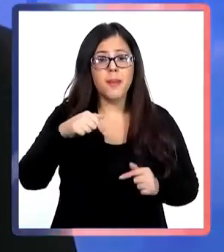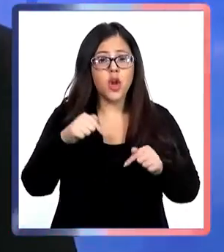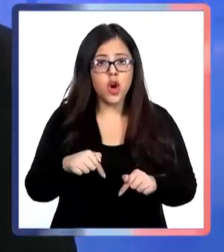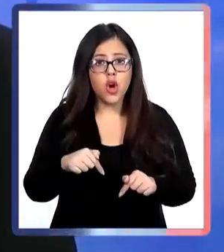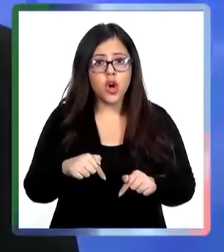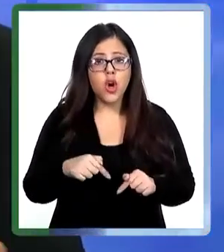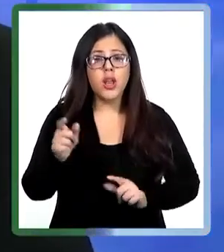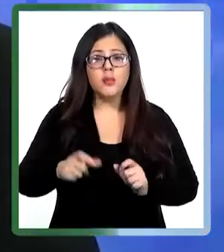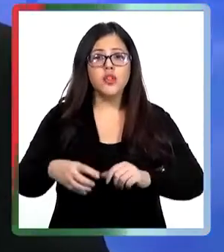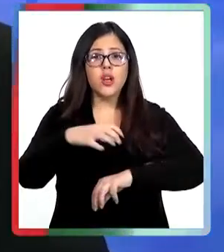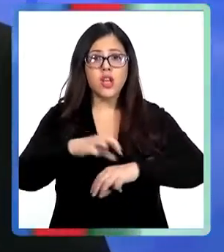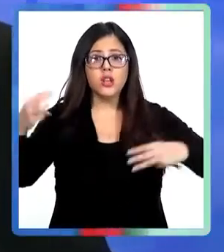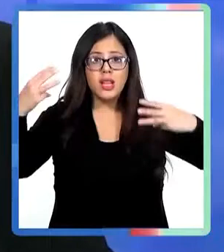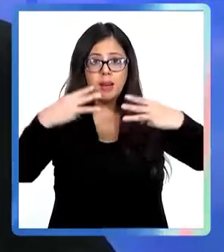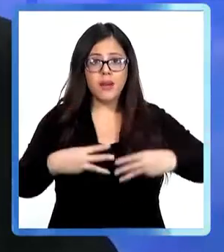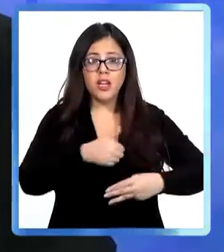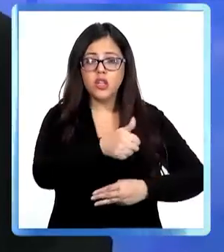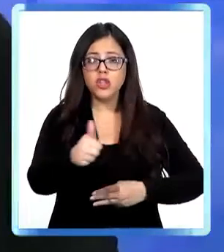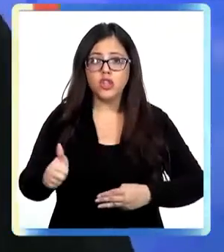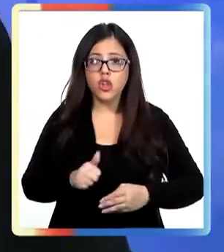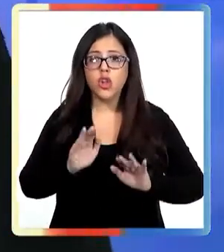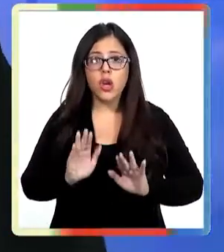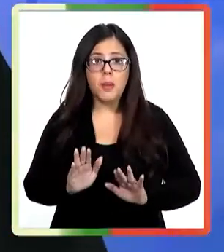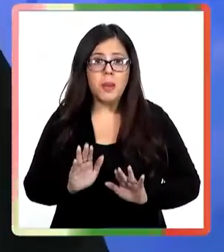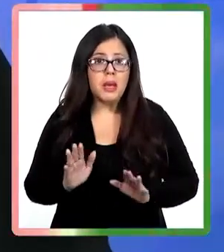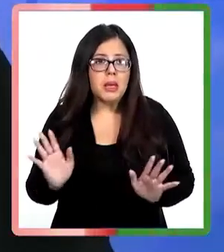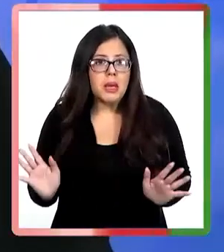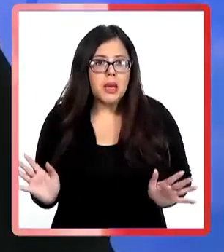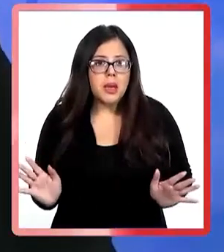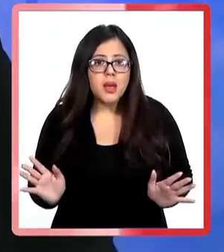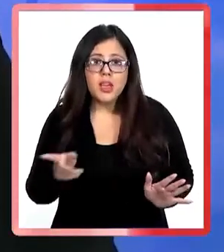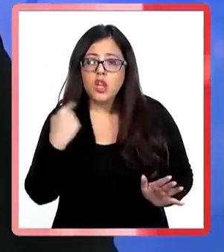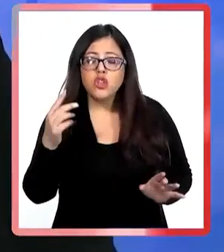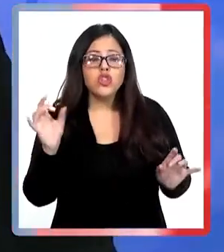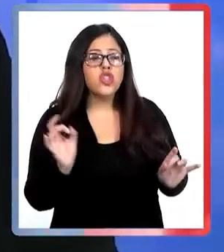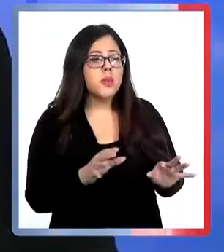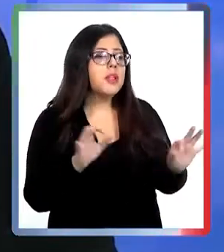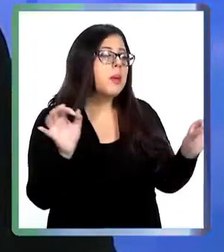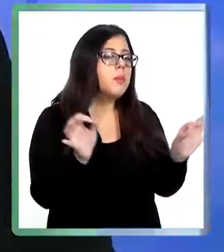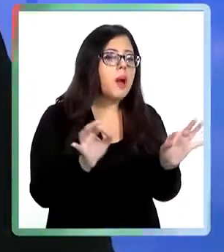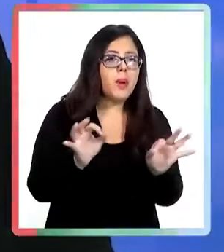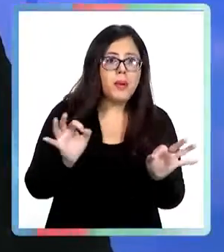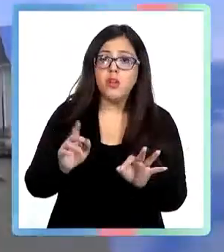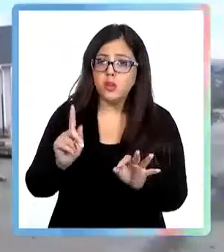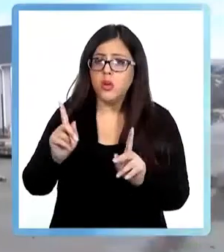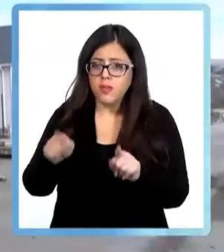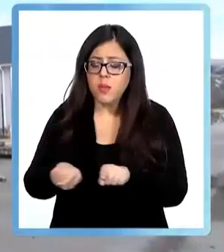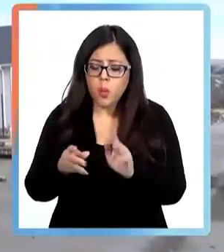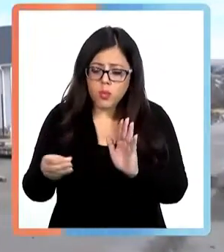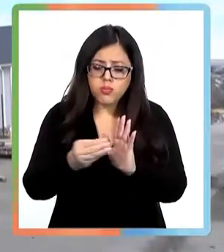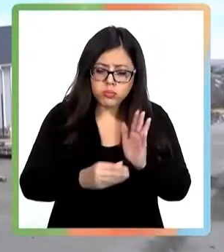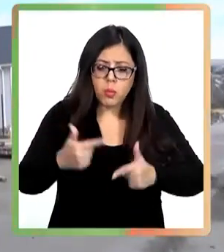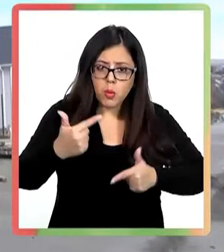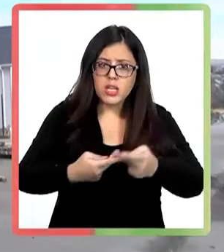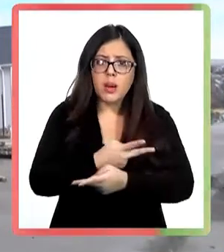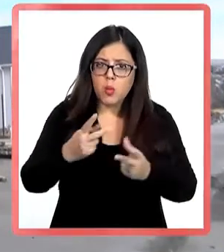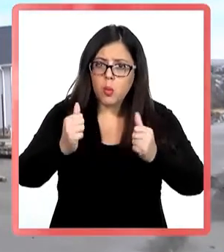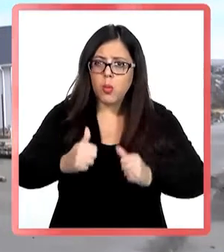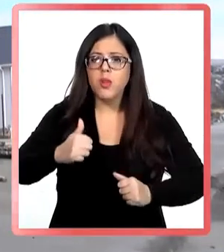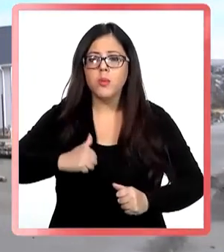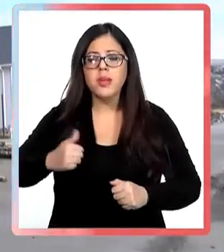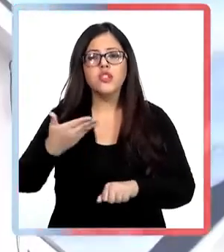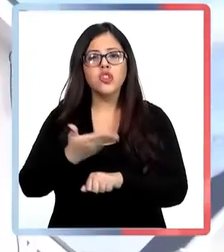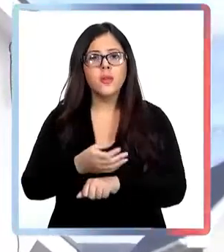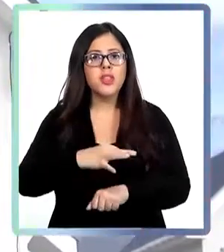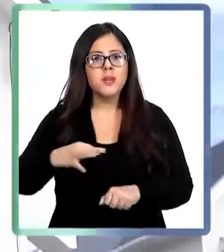creo que los magallánicos y magallánicas y todos no esperan que uno venga a vender humo, sino a decir políticas públicas que sean realistas y se puedan cumplir. Lo que yo le he